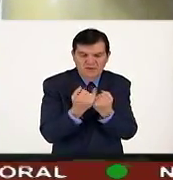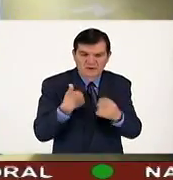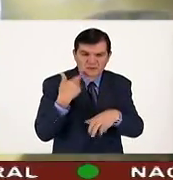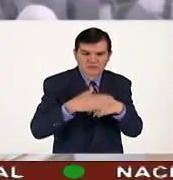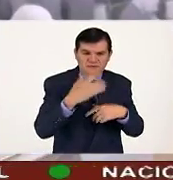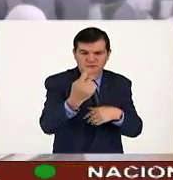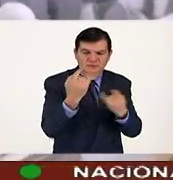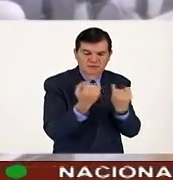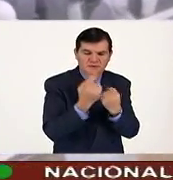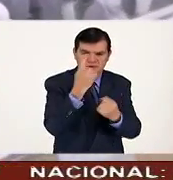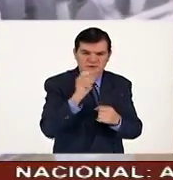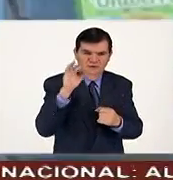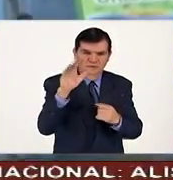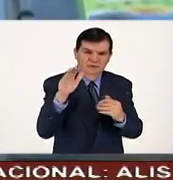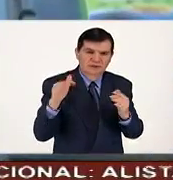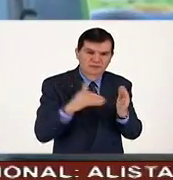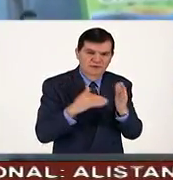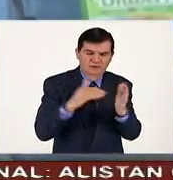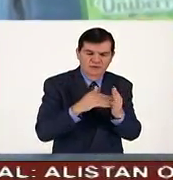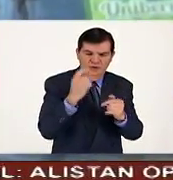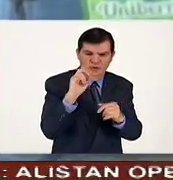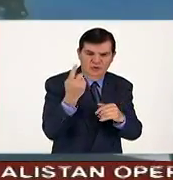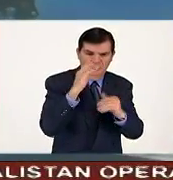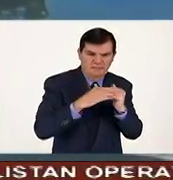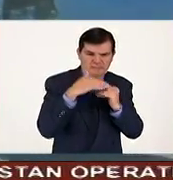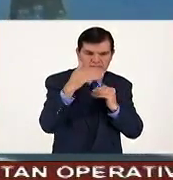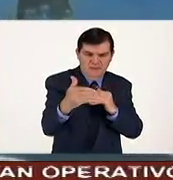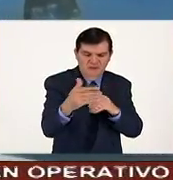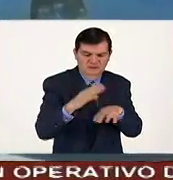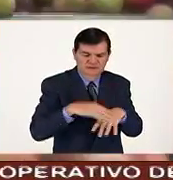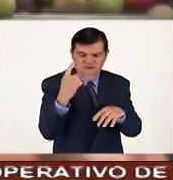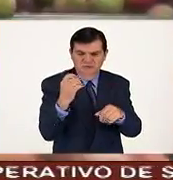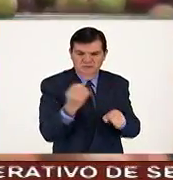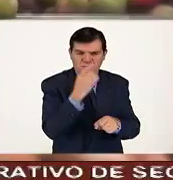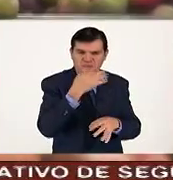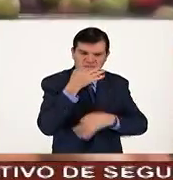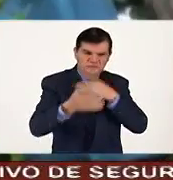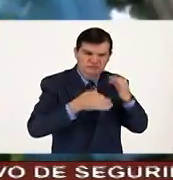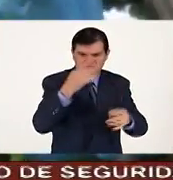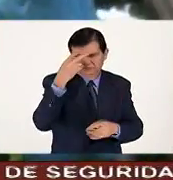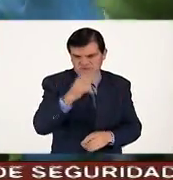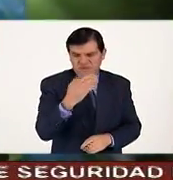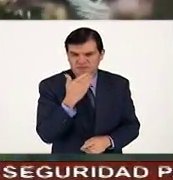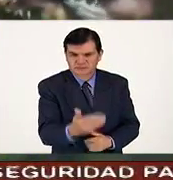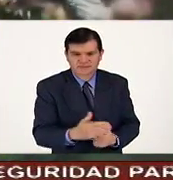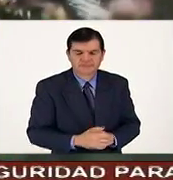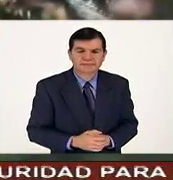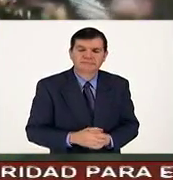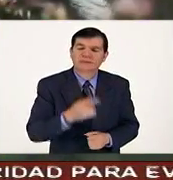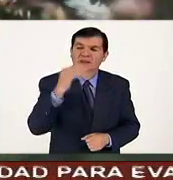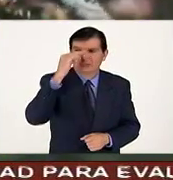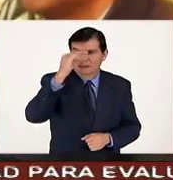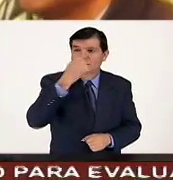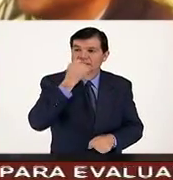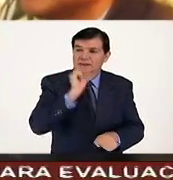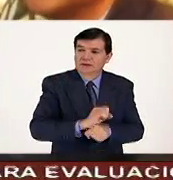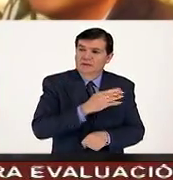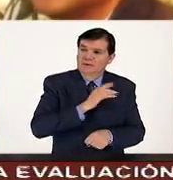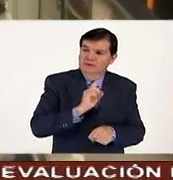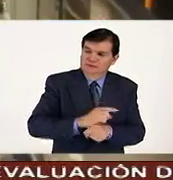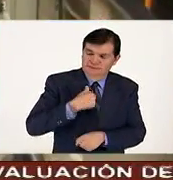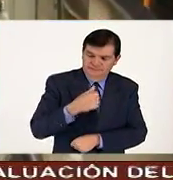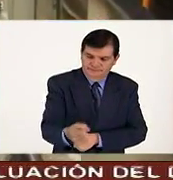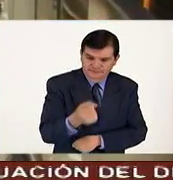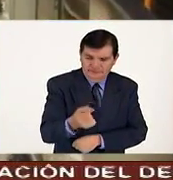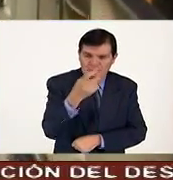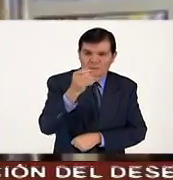año 150 millones de dólares más, lo cual es una magnífica noticia para México. Señor secretario, muy buenos días. Lo saluda con